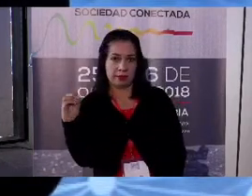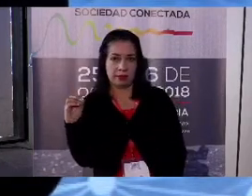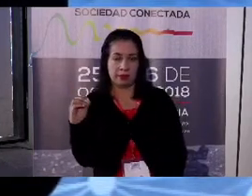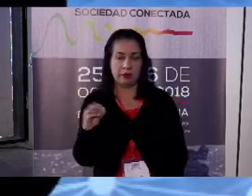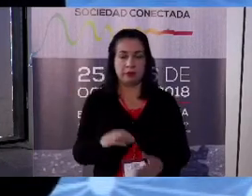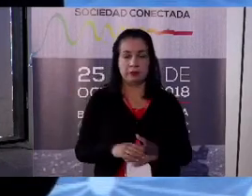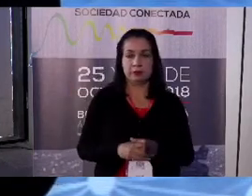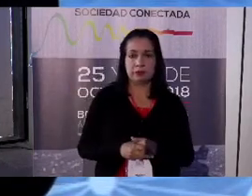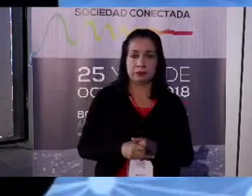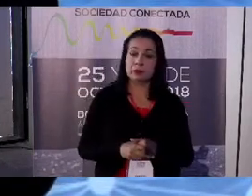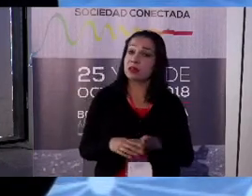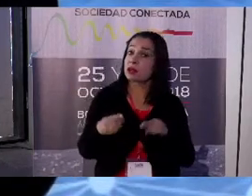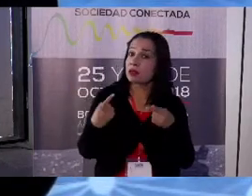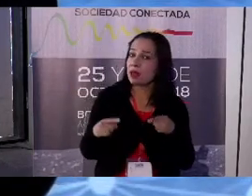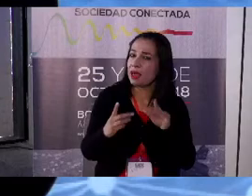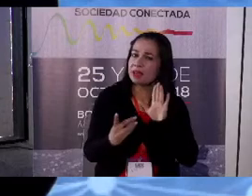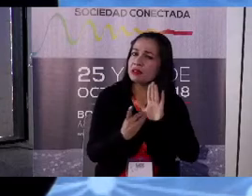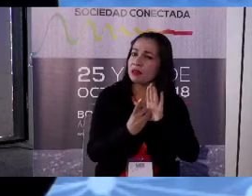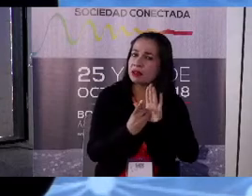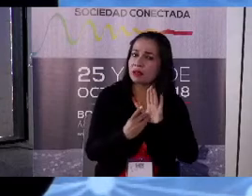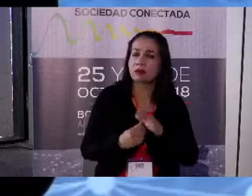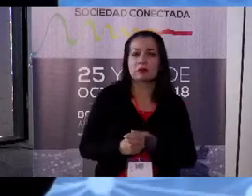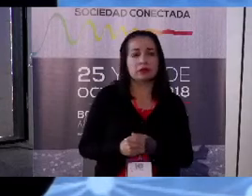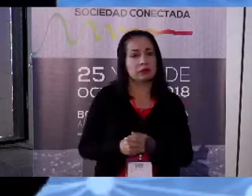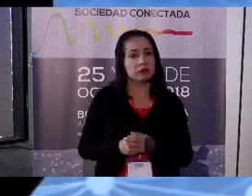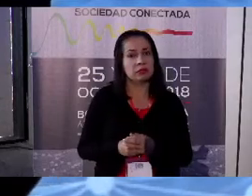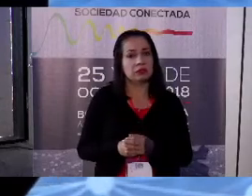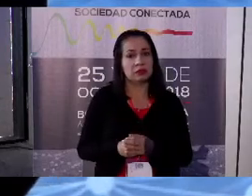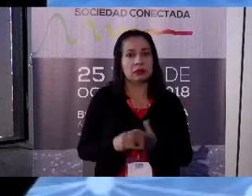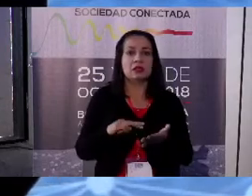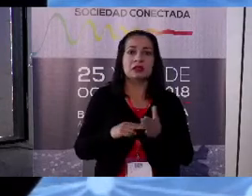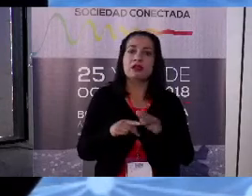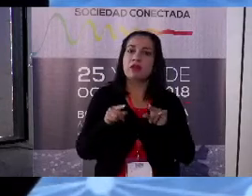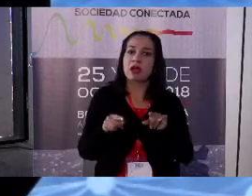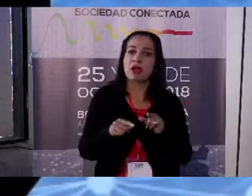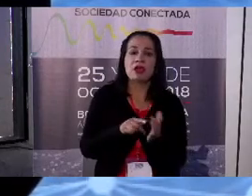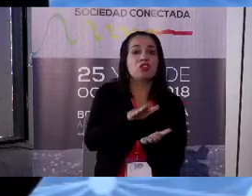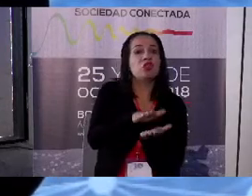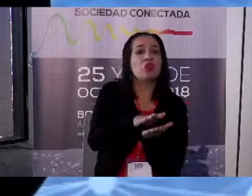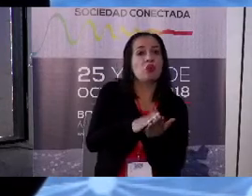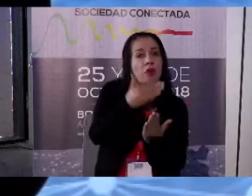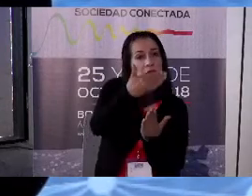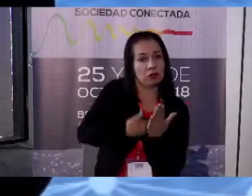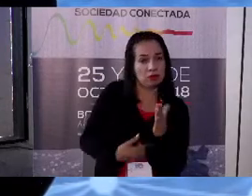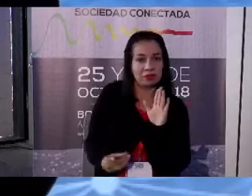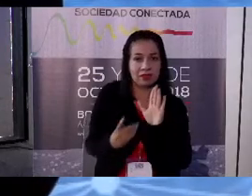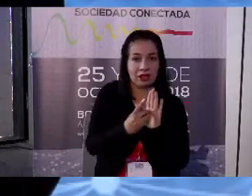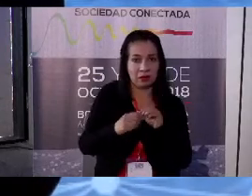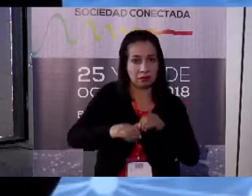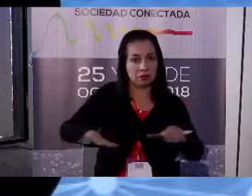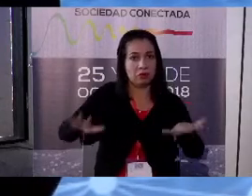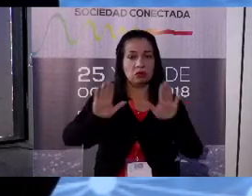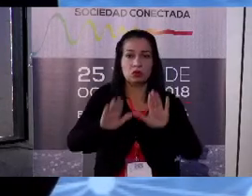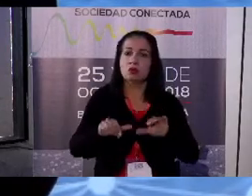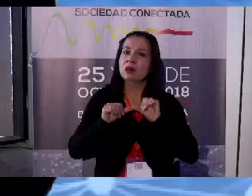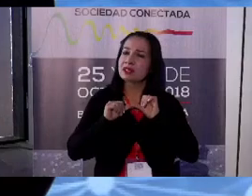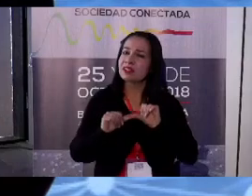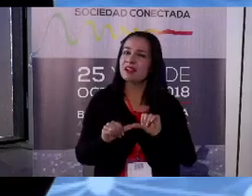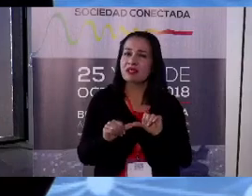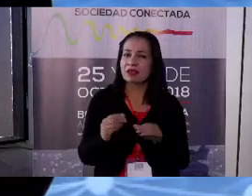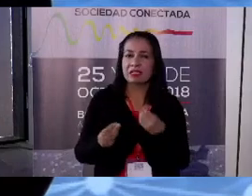2020 Qué es es eso un documento es un decreto en el que se